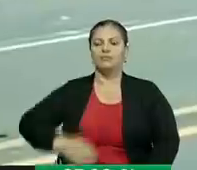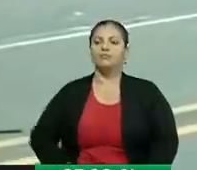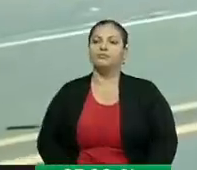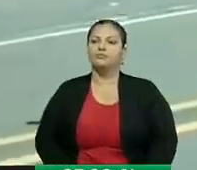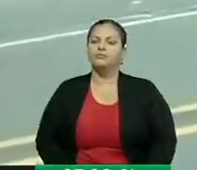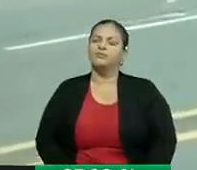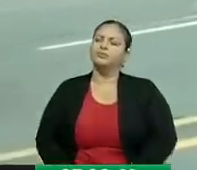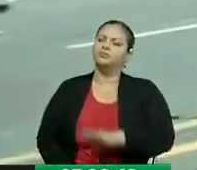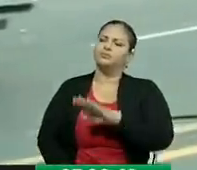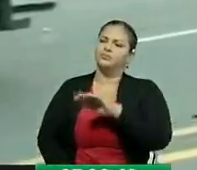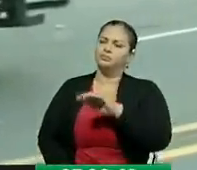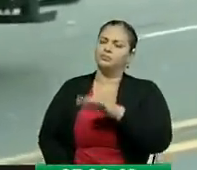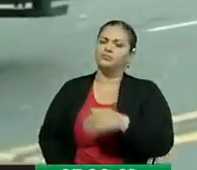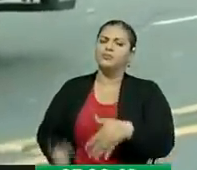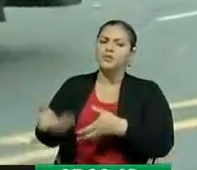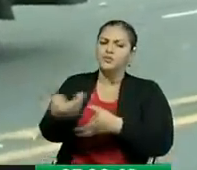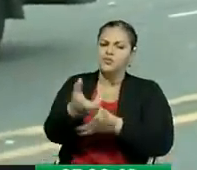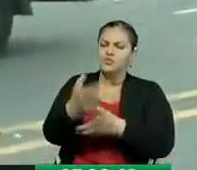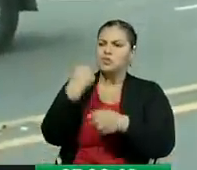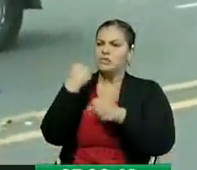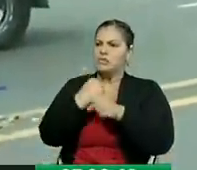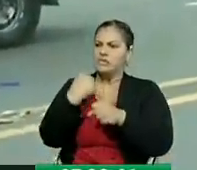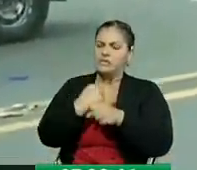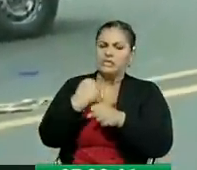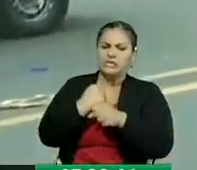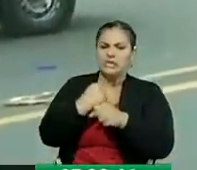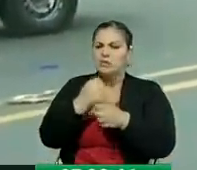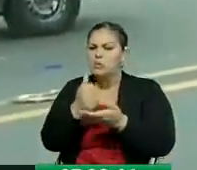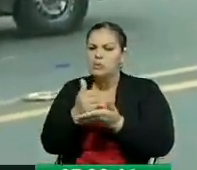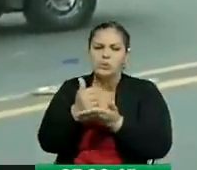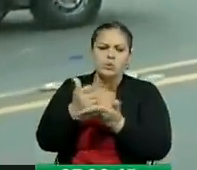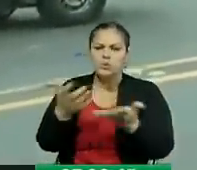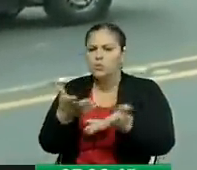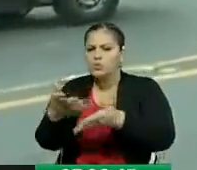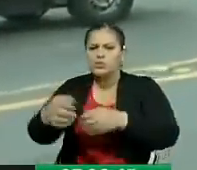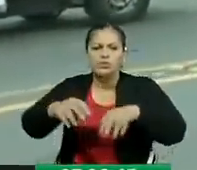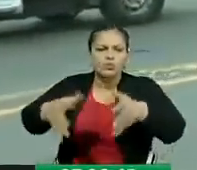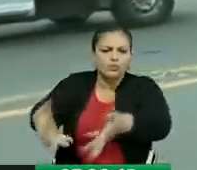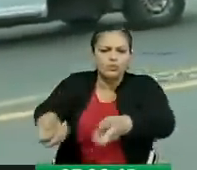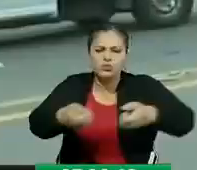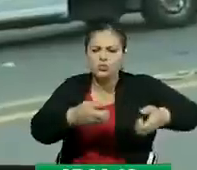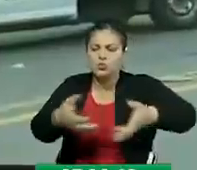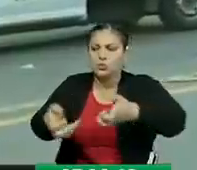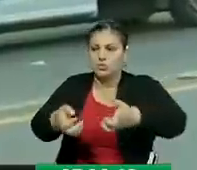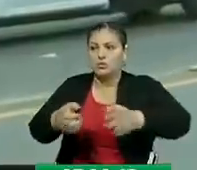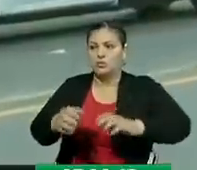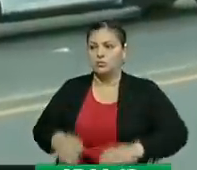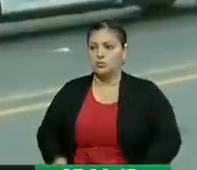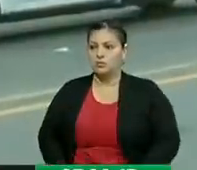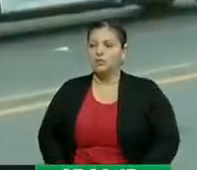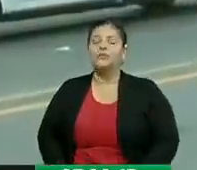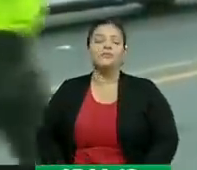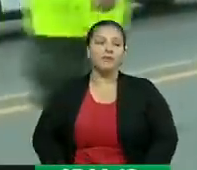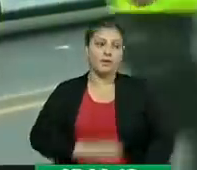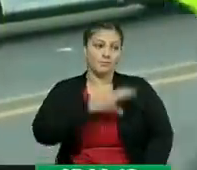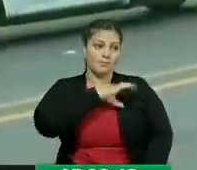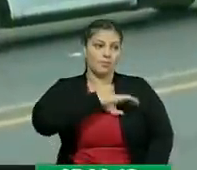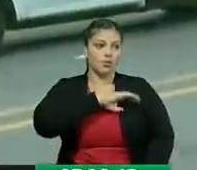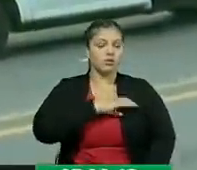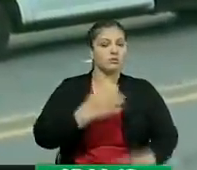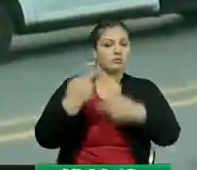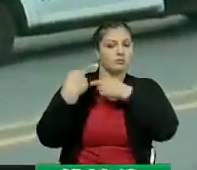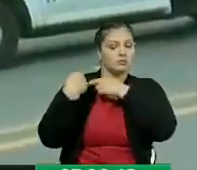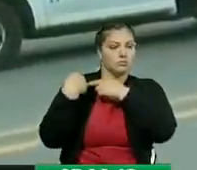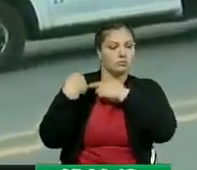Cuerpo de Bomberos, lo demás ya se encarga Policía Nacional de las investigaciones, ¿no? Así es, las pericias respectivas, pues por parte de Policía Nacional, quien